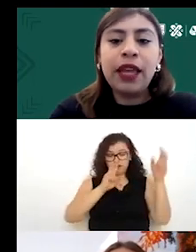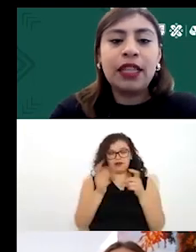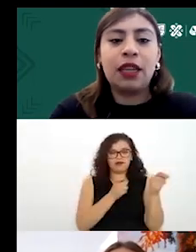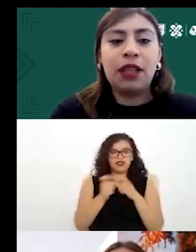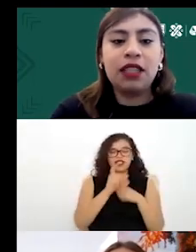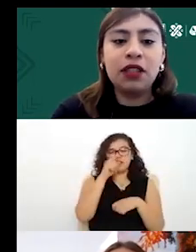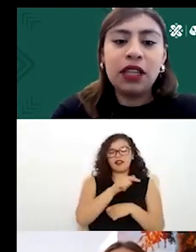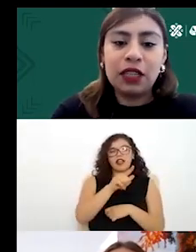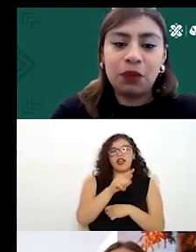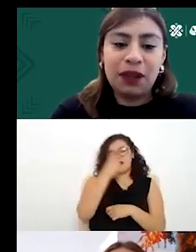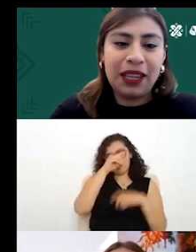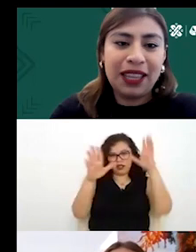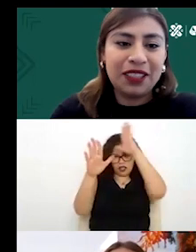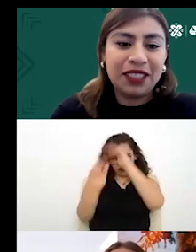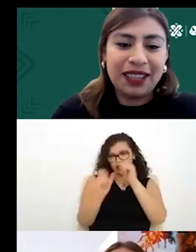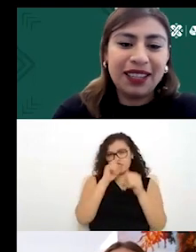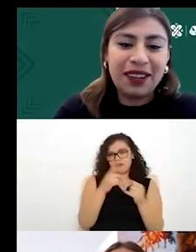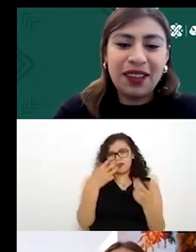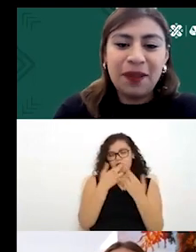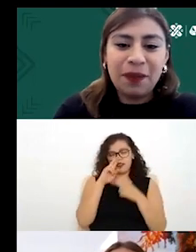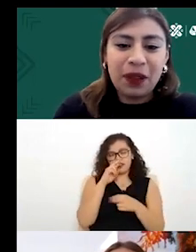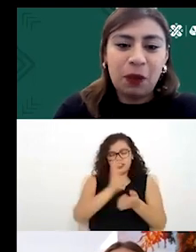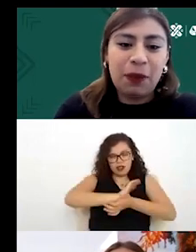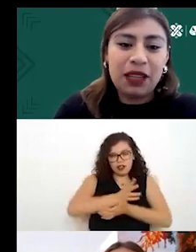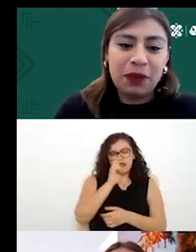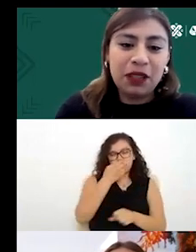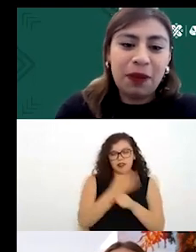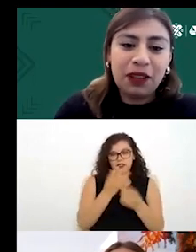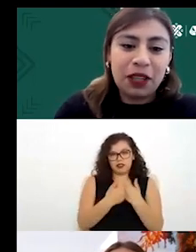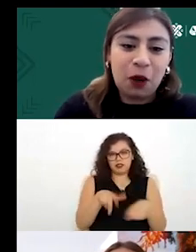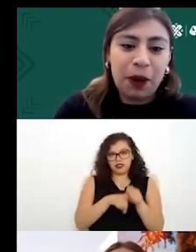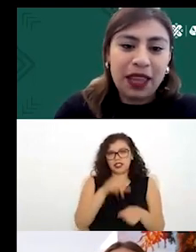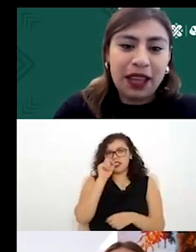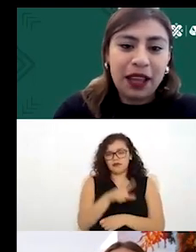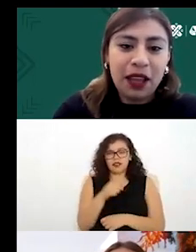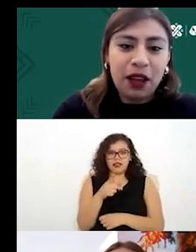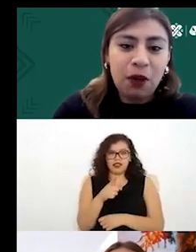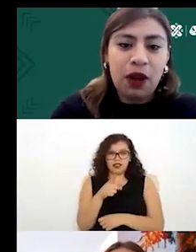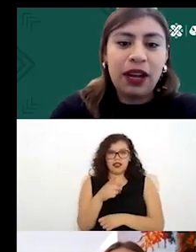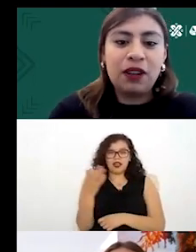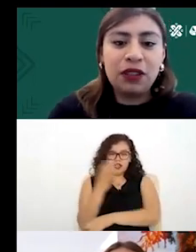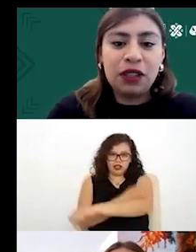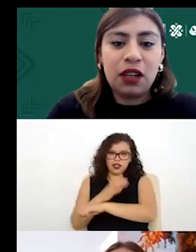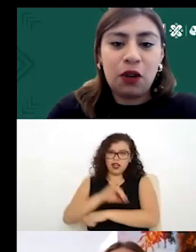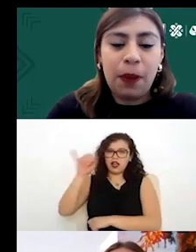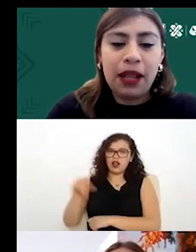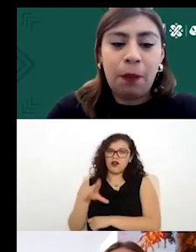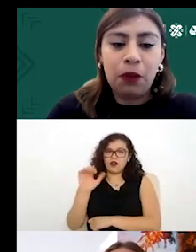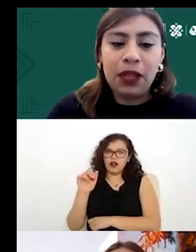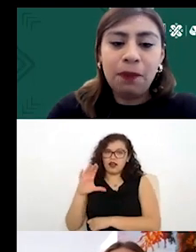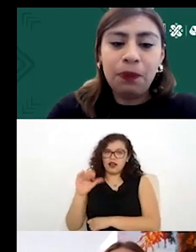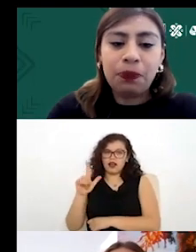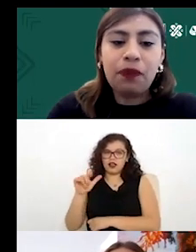género, discriminación y responsabilidad social. Como también les mencionaba, nos acompaña Juan Carlos